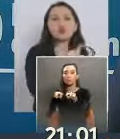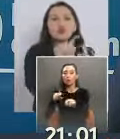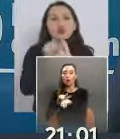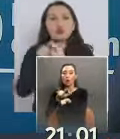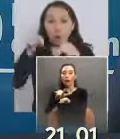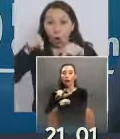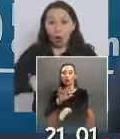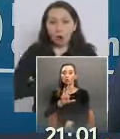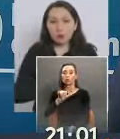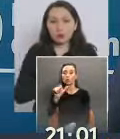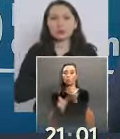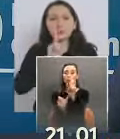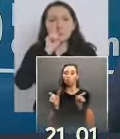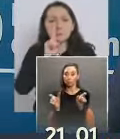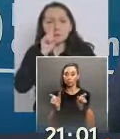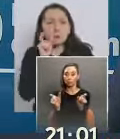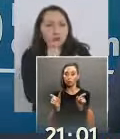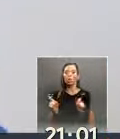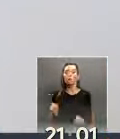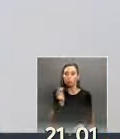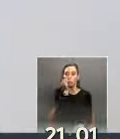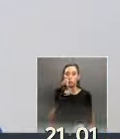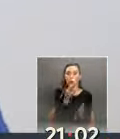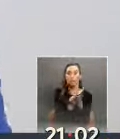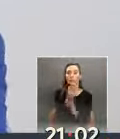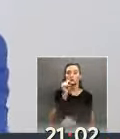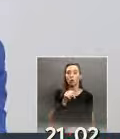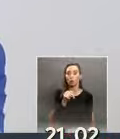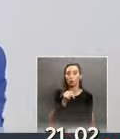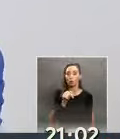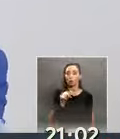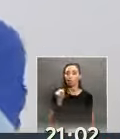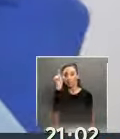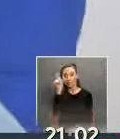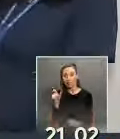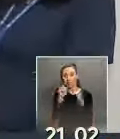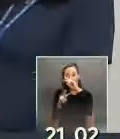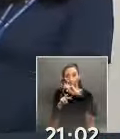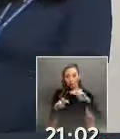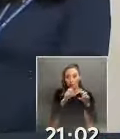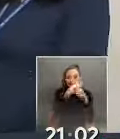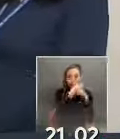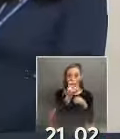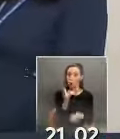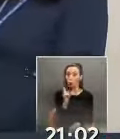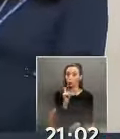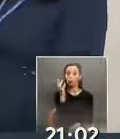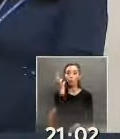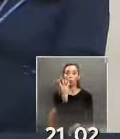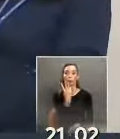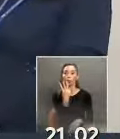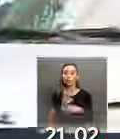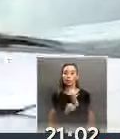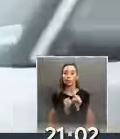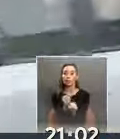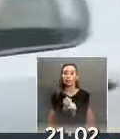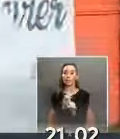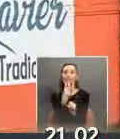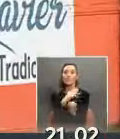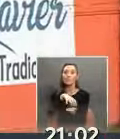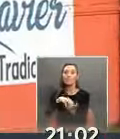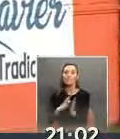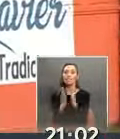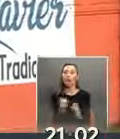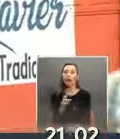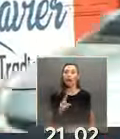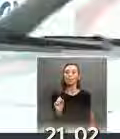56 personas, y se están testeando desde hoy. Y aunque es un caso que está en estudio, no es el único. La mujer de 43 años de San Javier, reportada como